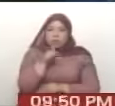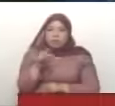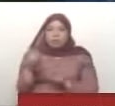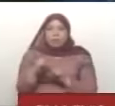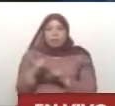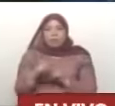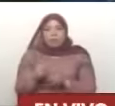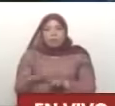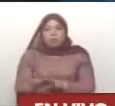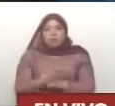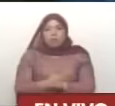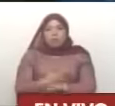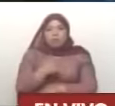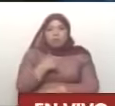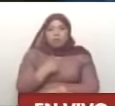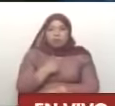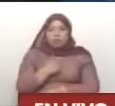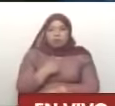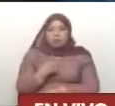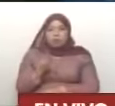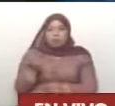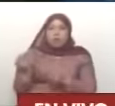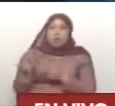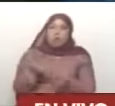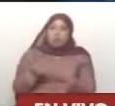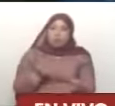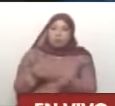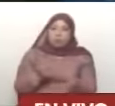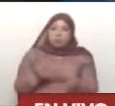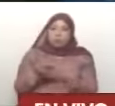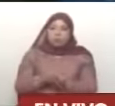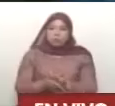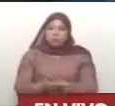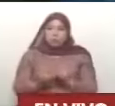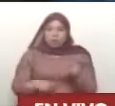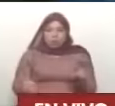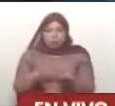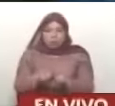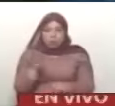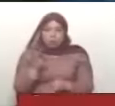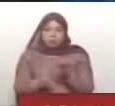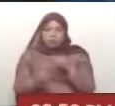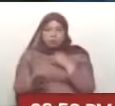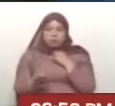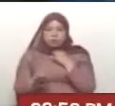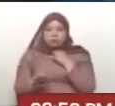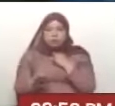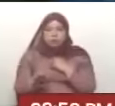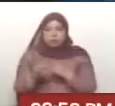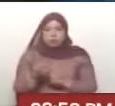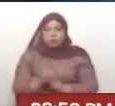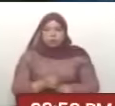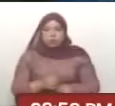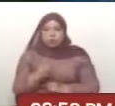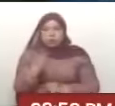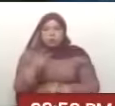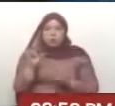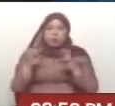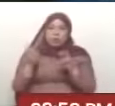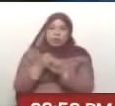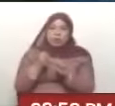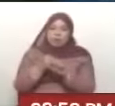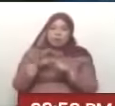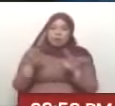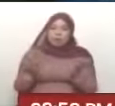palabras ante el público. Una contraofensiva enmarcada en la igualdad y la justicia social. Dos grandes temas en donde hoy se discute en el